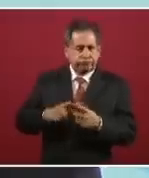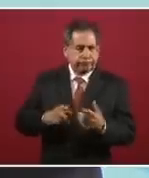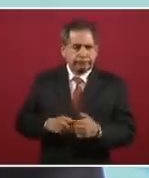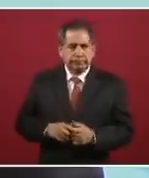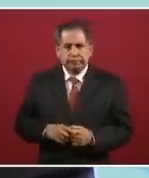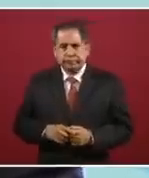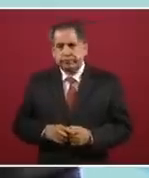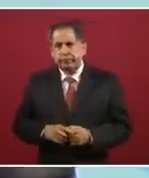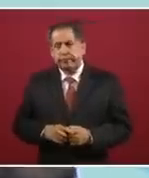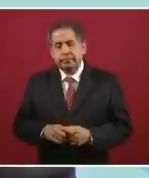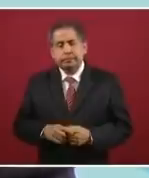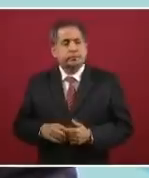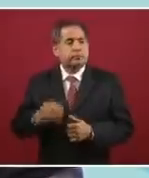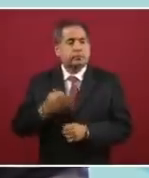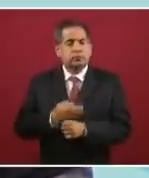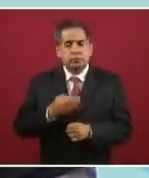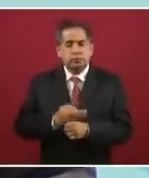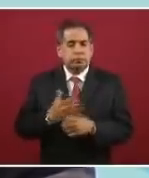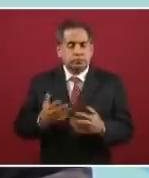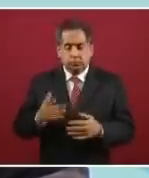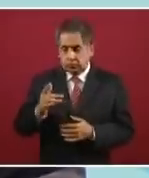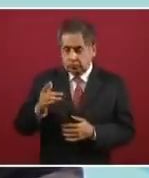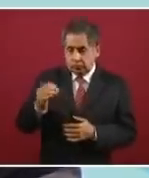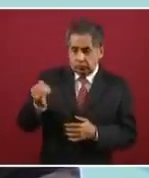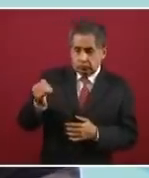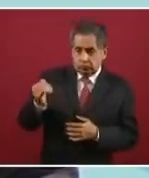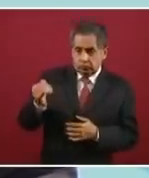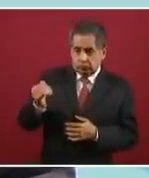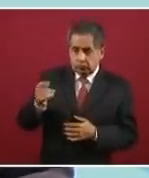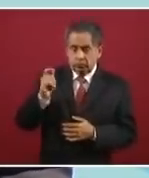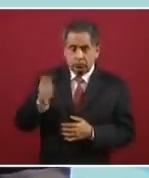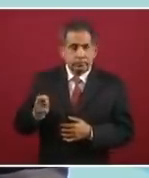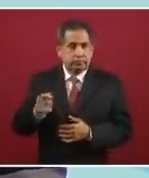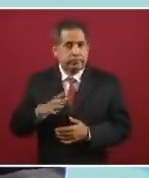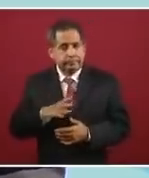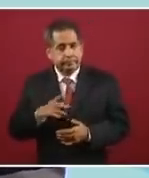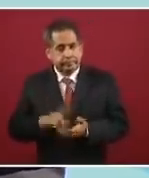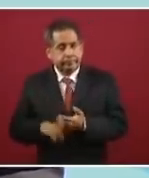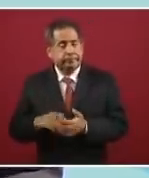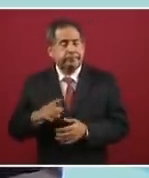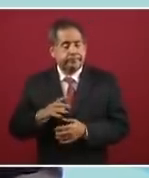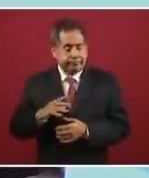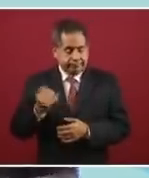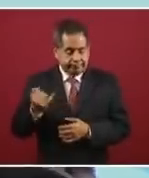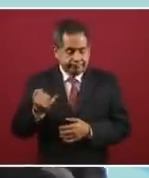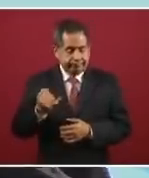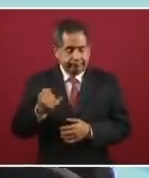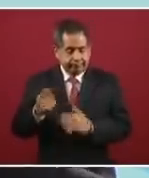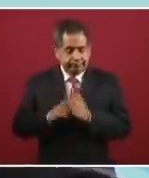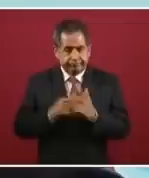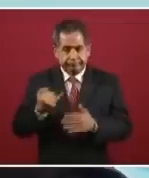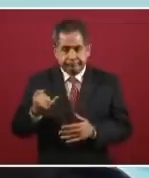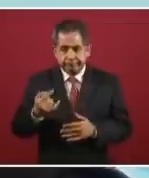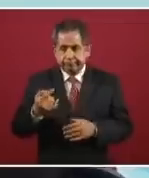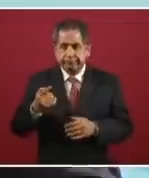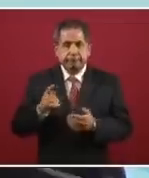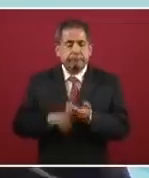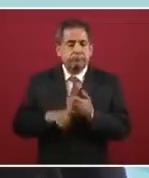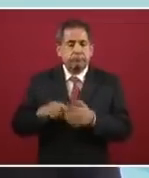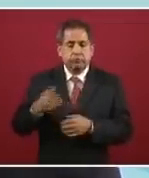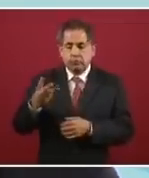el punto en el que nos encontrábamos en el mes de junio era de que había habido un incremento de más